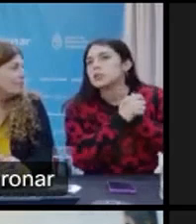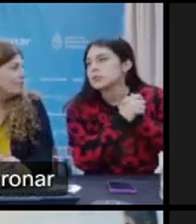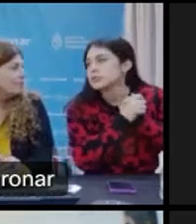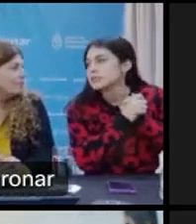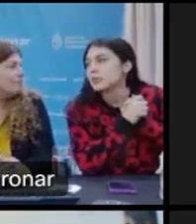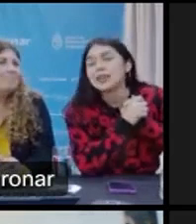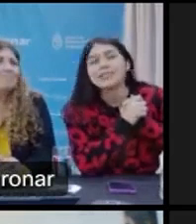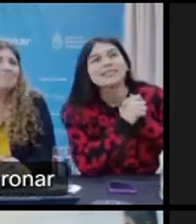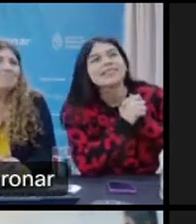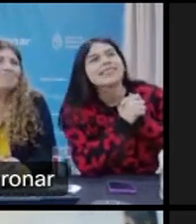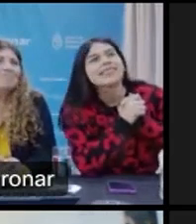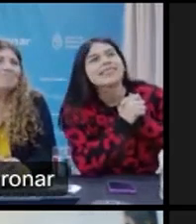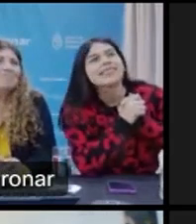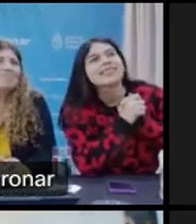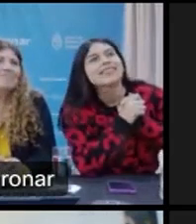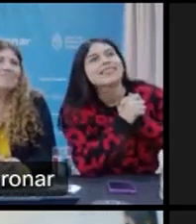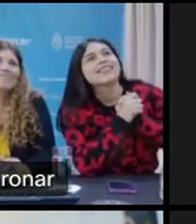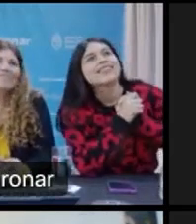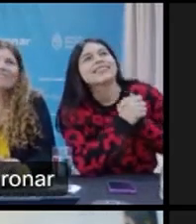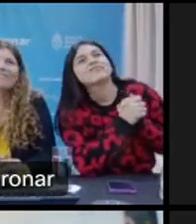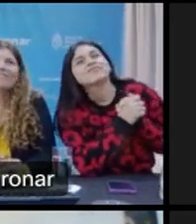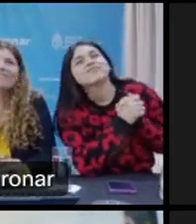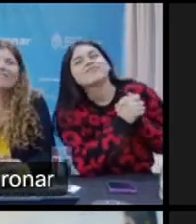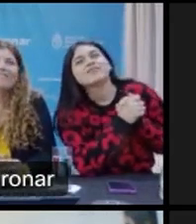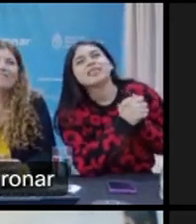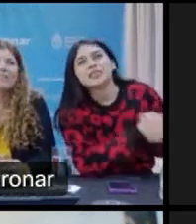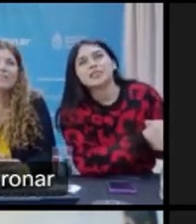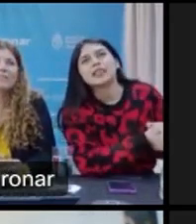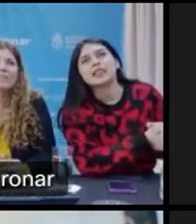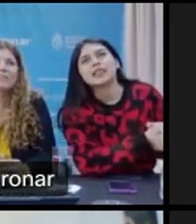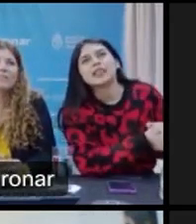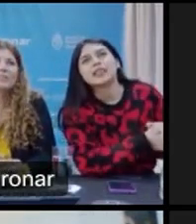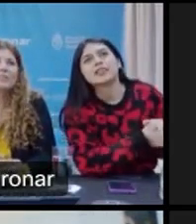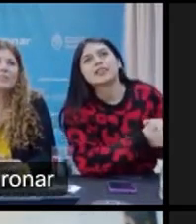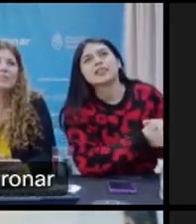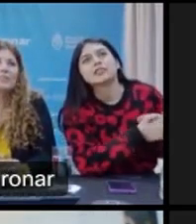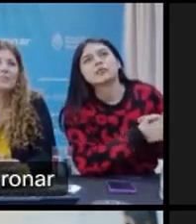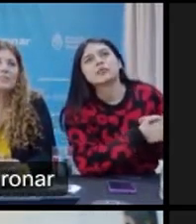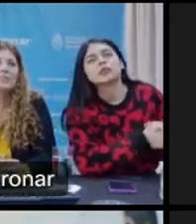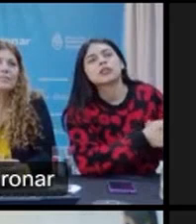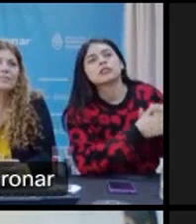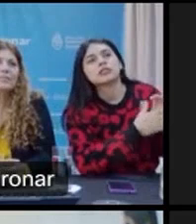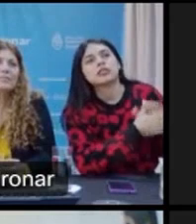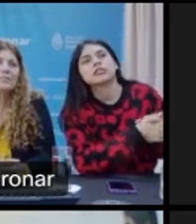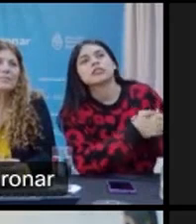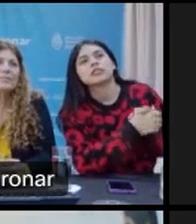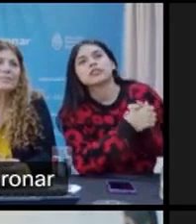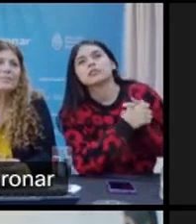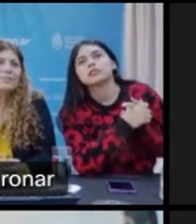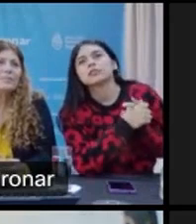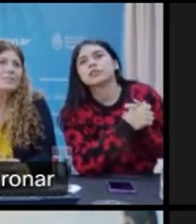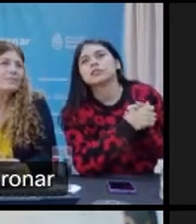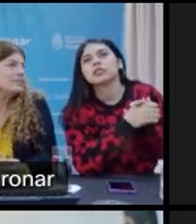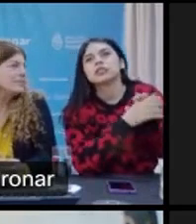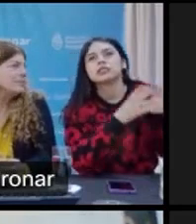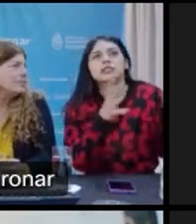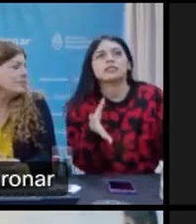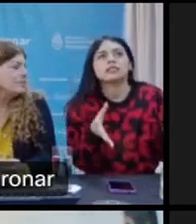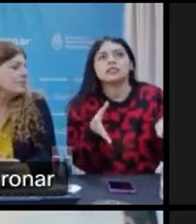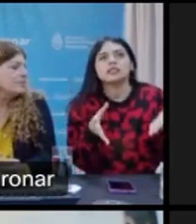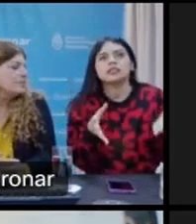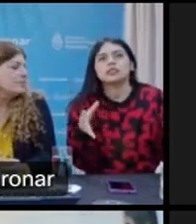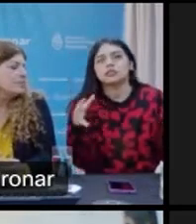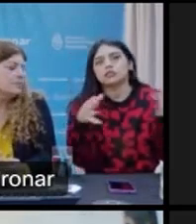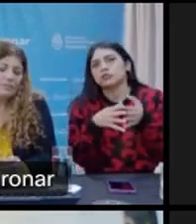presenté, mi Sí, nombre es Vanessa me Escobar. presento yo. Y estoy a cargo de la coordinación de juventudes dentro de la Dirección Nacional de Prevención, que es